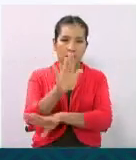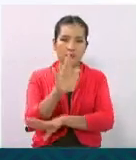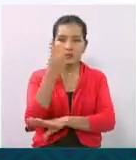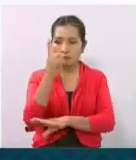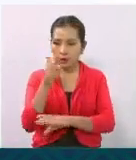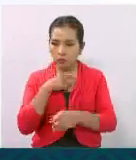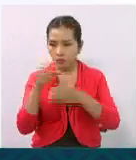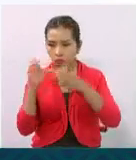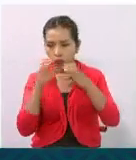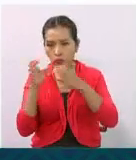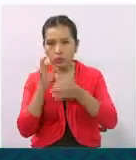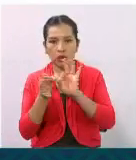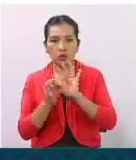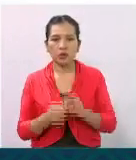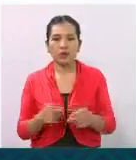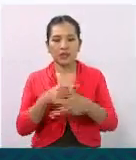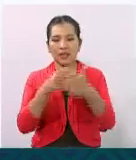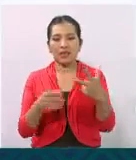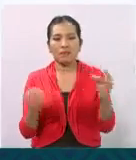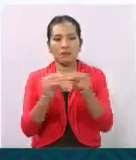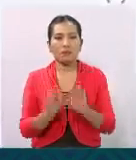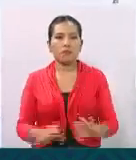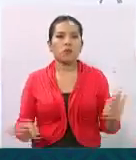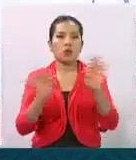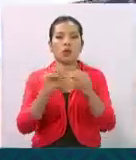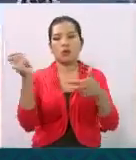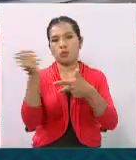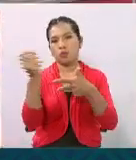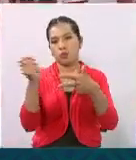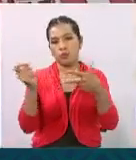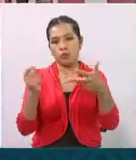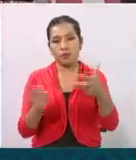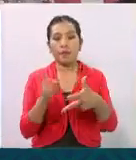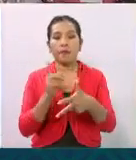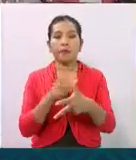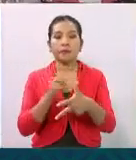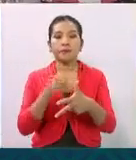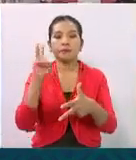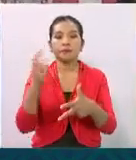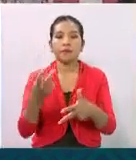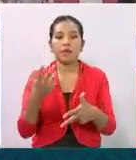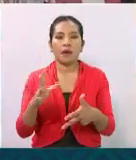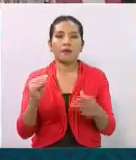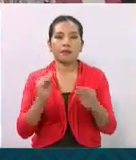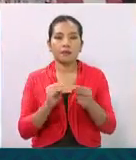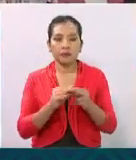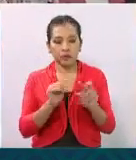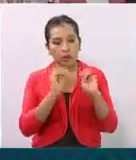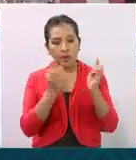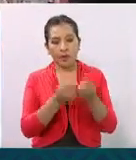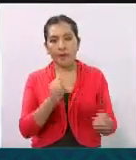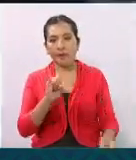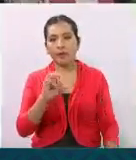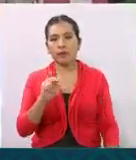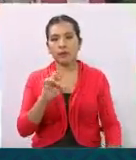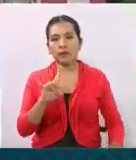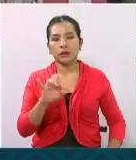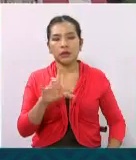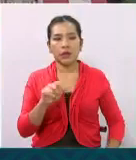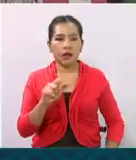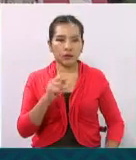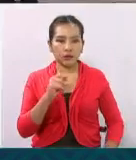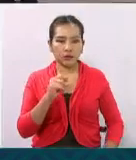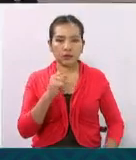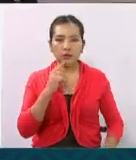solucionar los 3 puntos más que todavía tenemos. Son el tema del aporte sindical, tenemos la